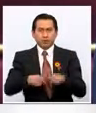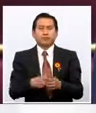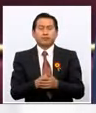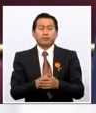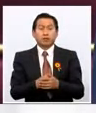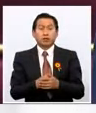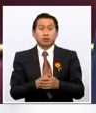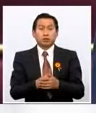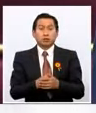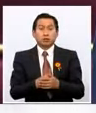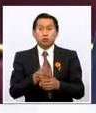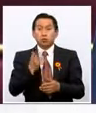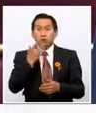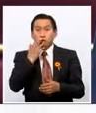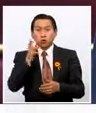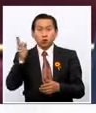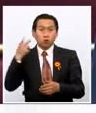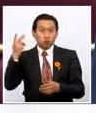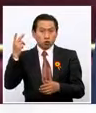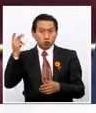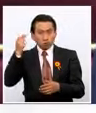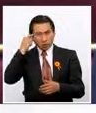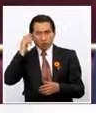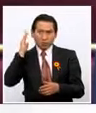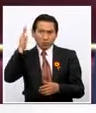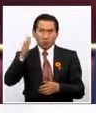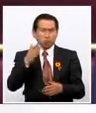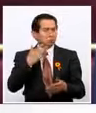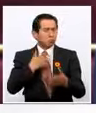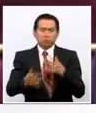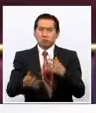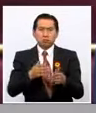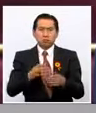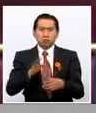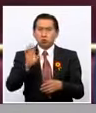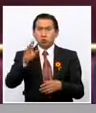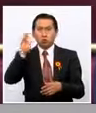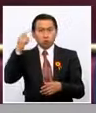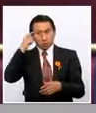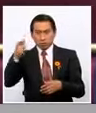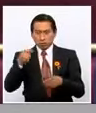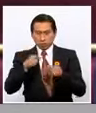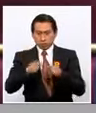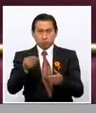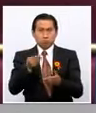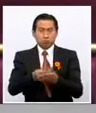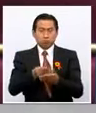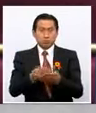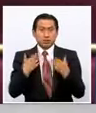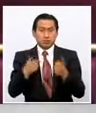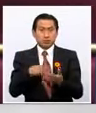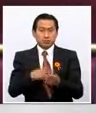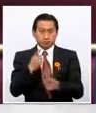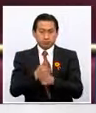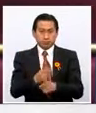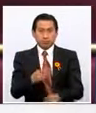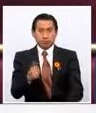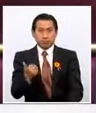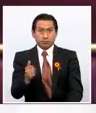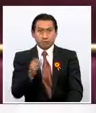importa el color de los gobiernos que vengan porque si estos gobiernos sostienen un presupuesto de salud del 10 por